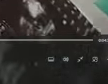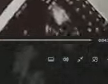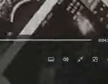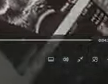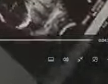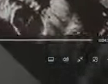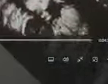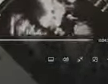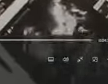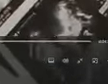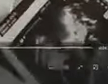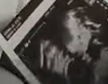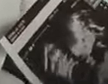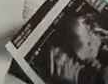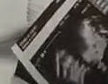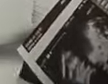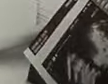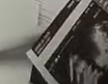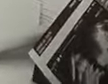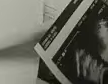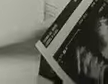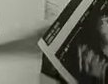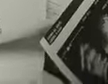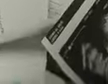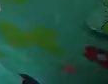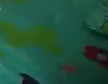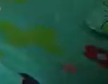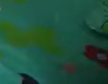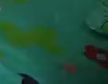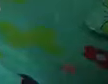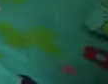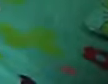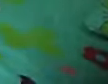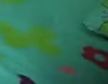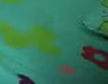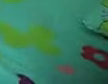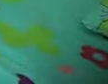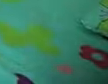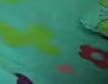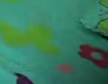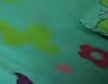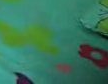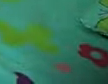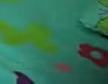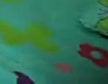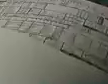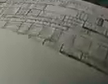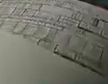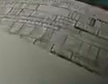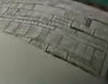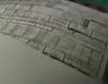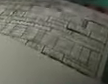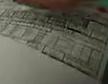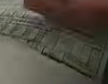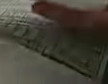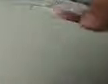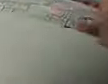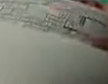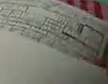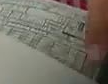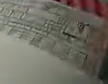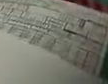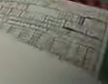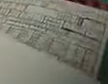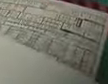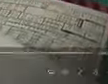EPS durante la vigencia 2022 garantizó la ruta integral de atención materno-perinatal en los 19 municipios del departamento